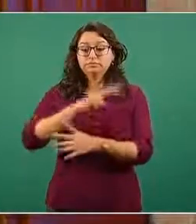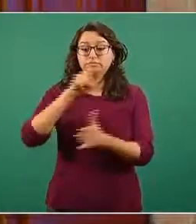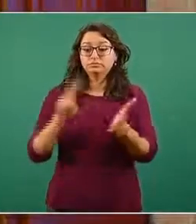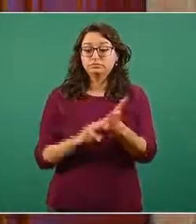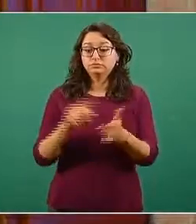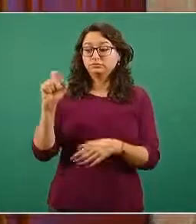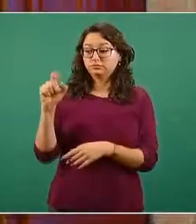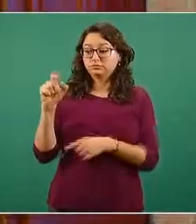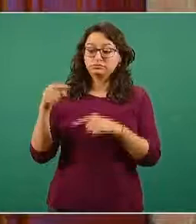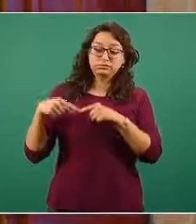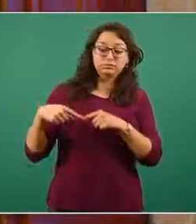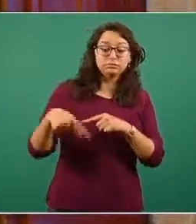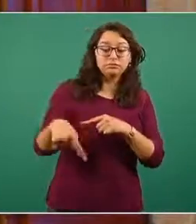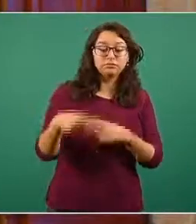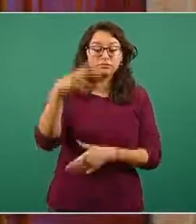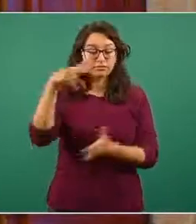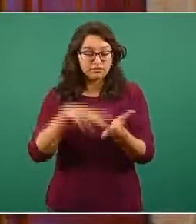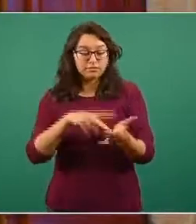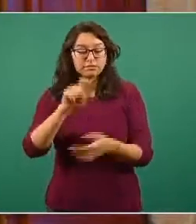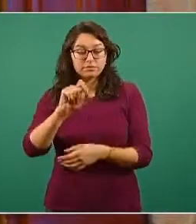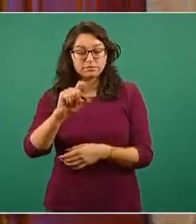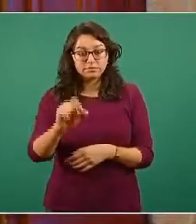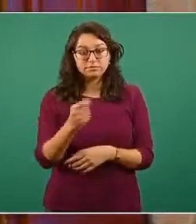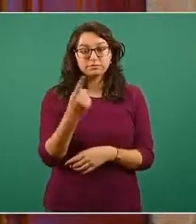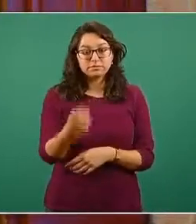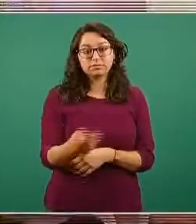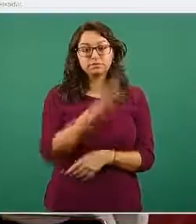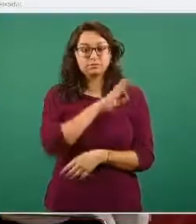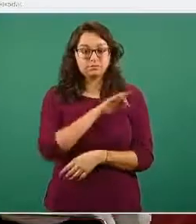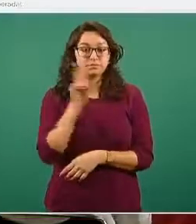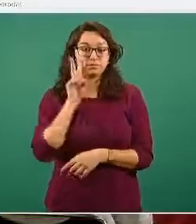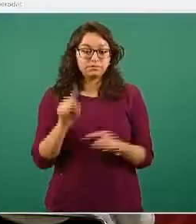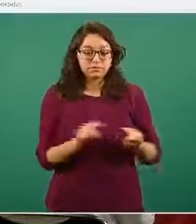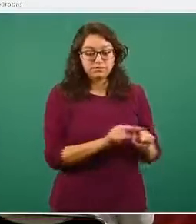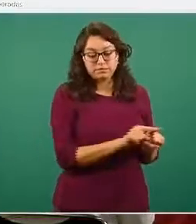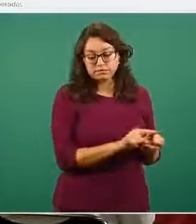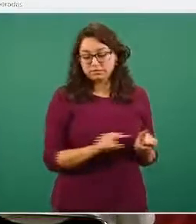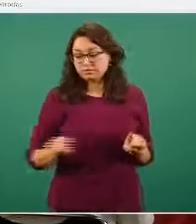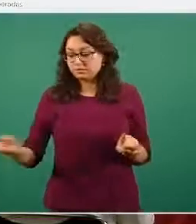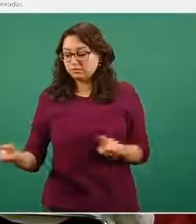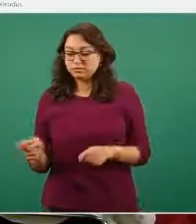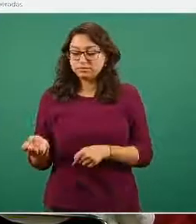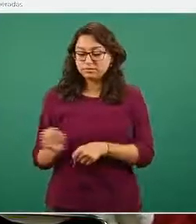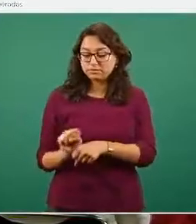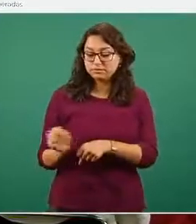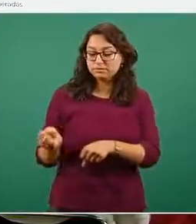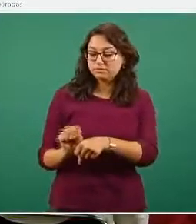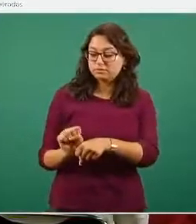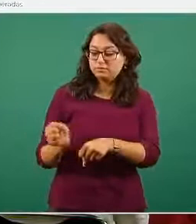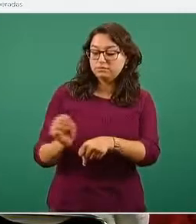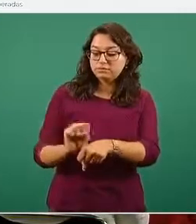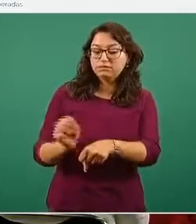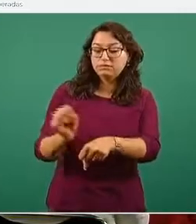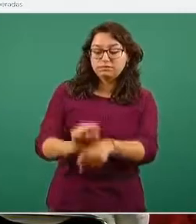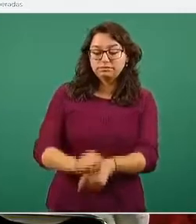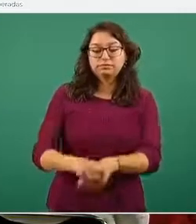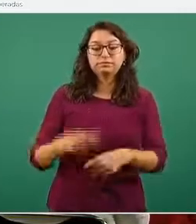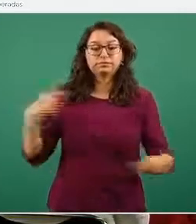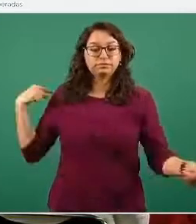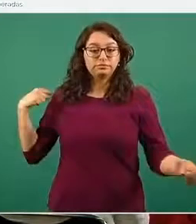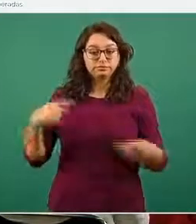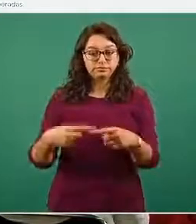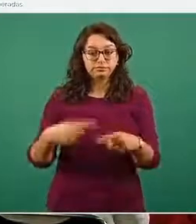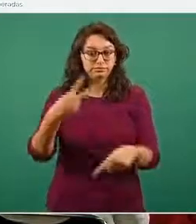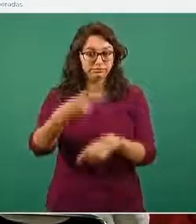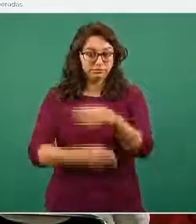del año 2021. Precisamente en la parte inferior están representadas las semanas epidemiológicas de estos